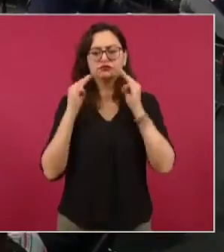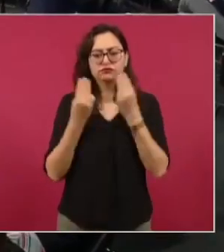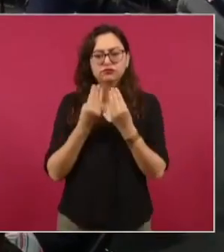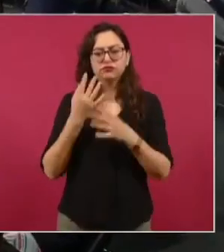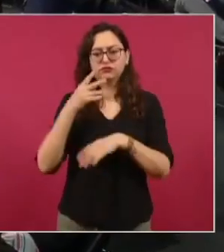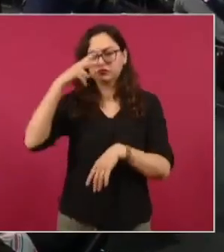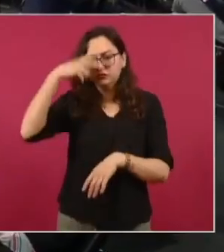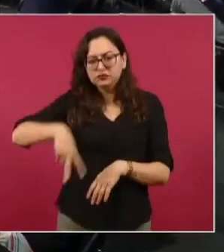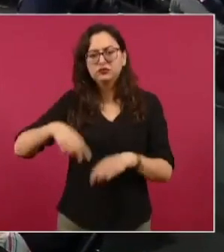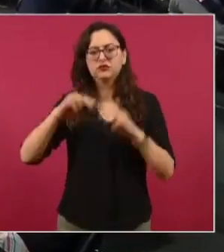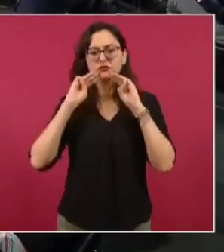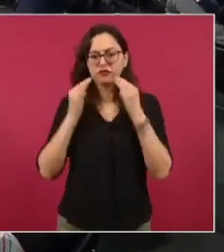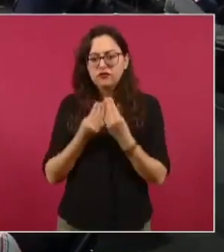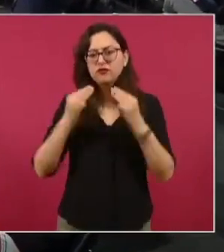eso